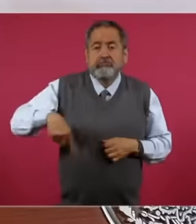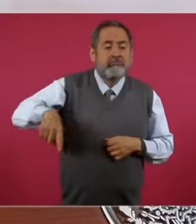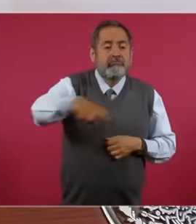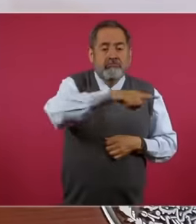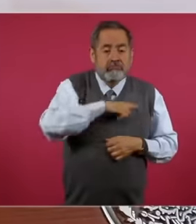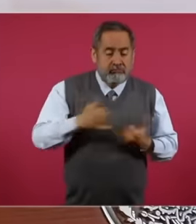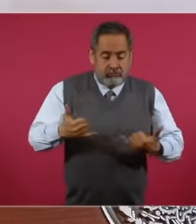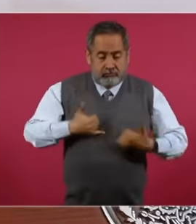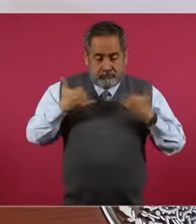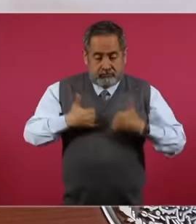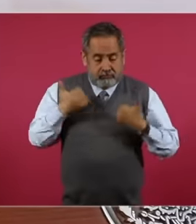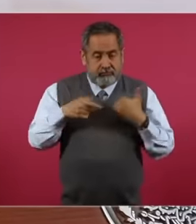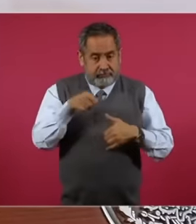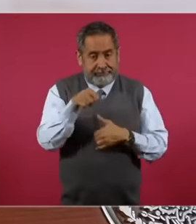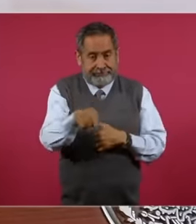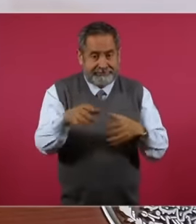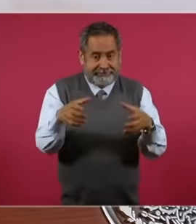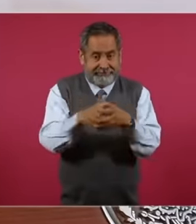estuvieron